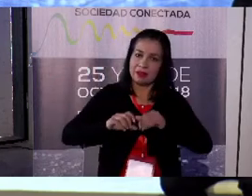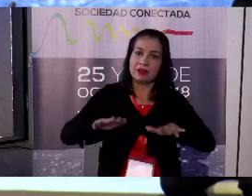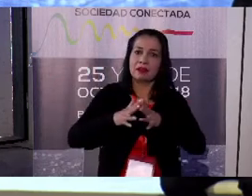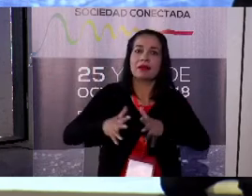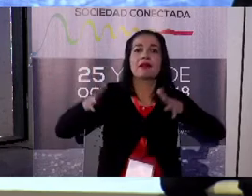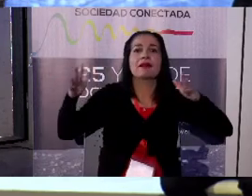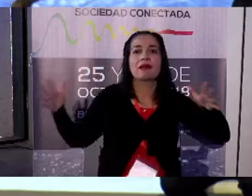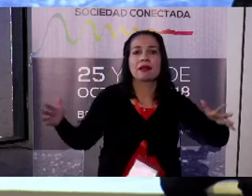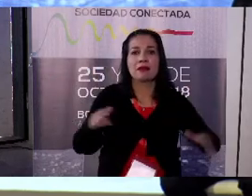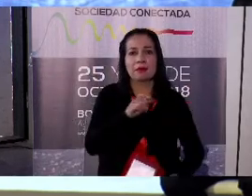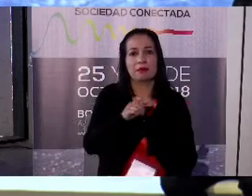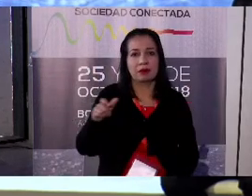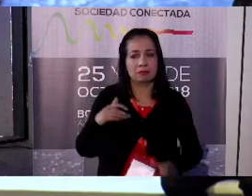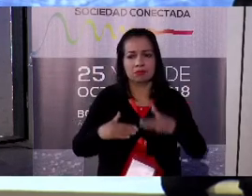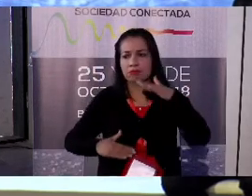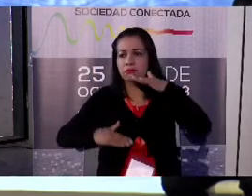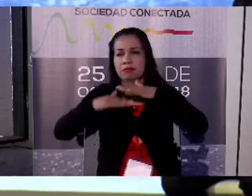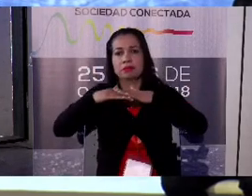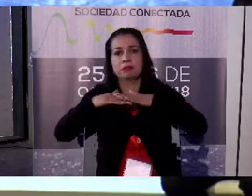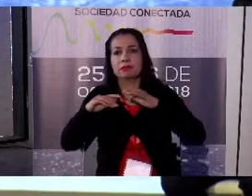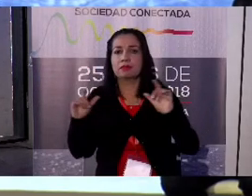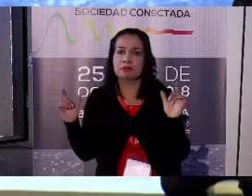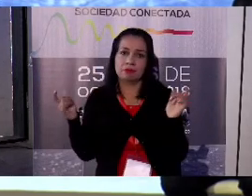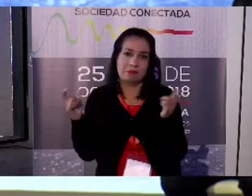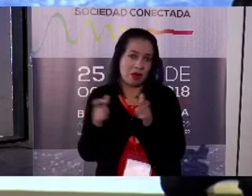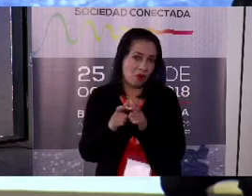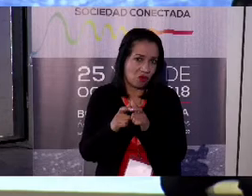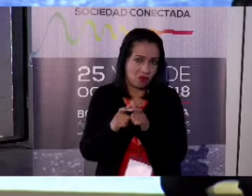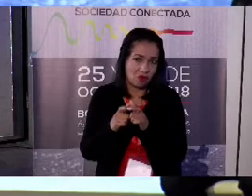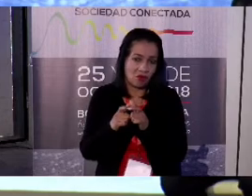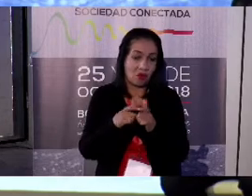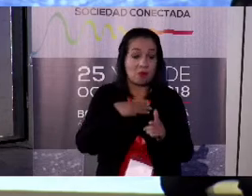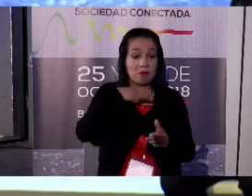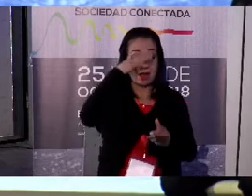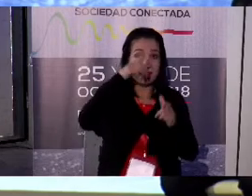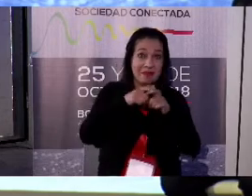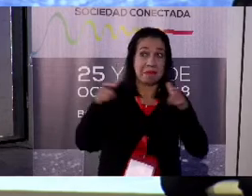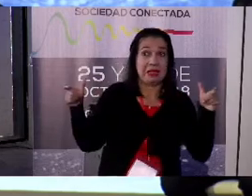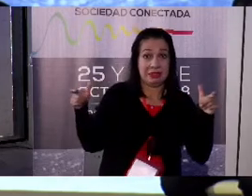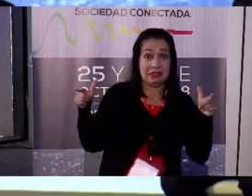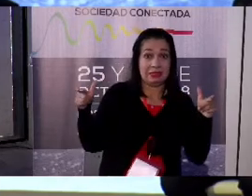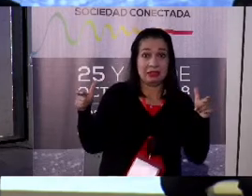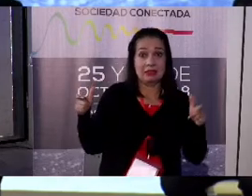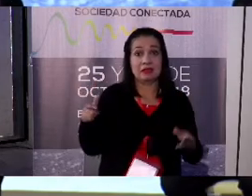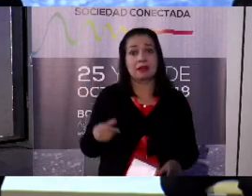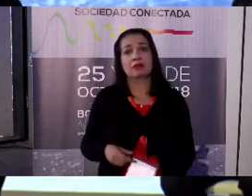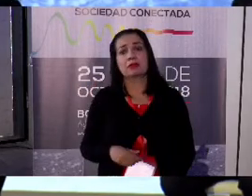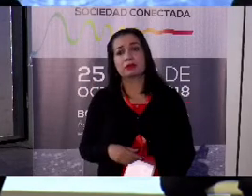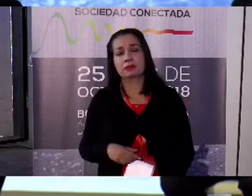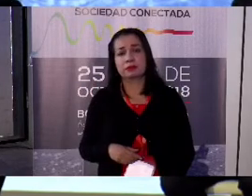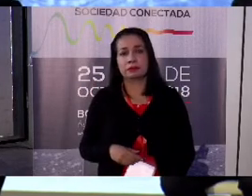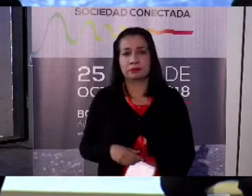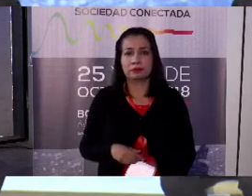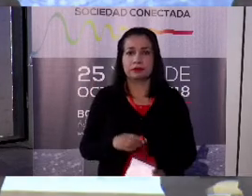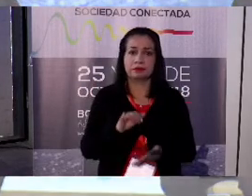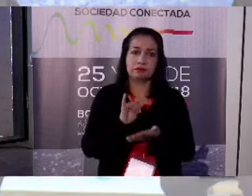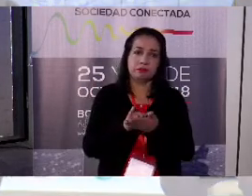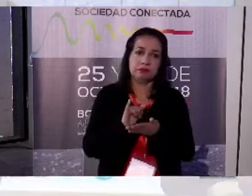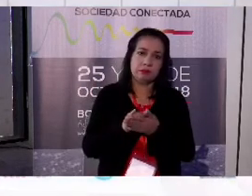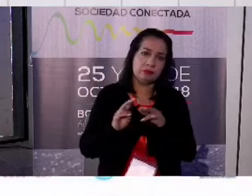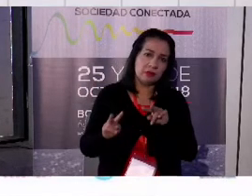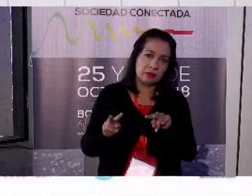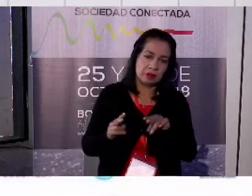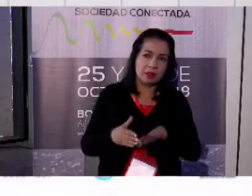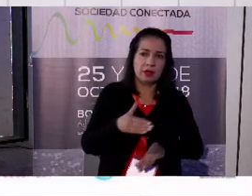poblacional máxima que es San Paulo menor que Medellín entonces si yo ajusto a lo